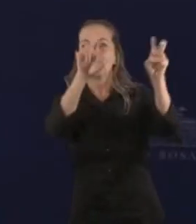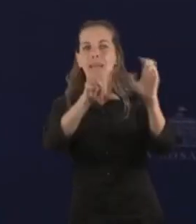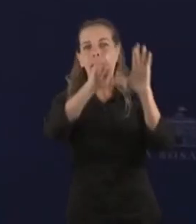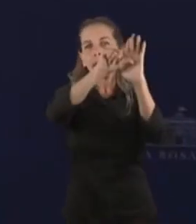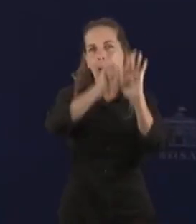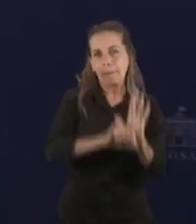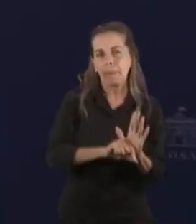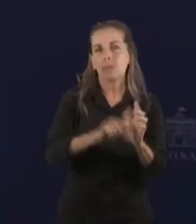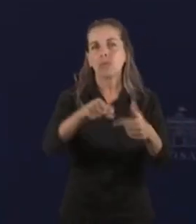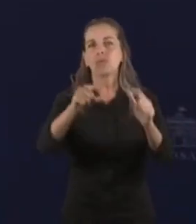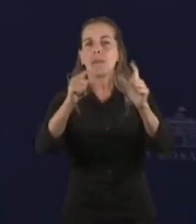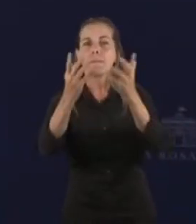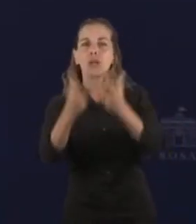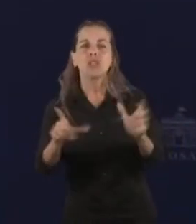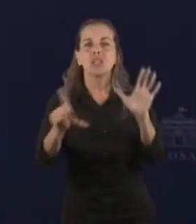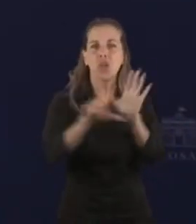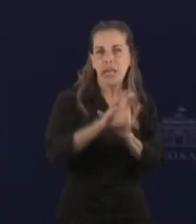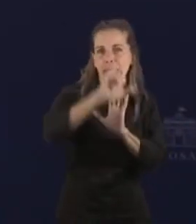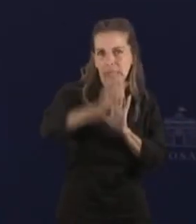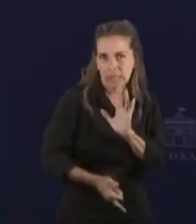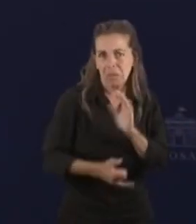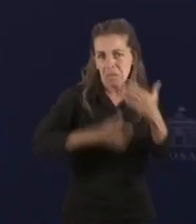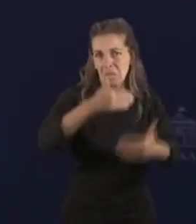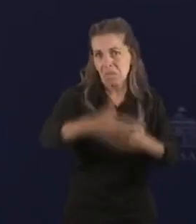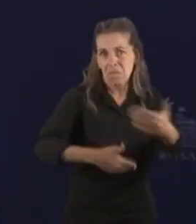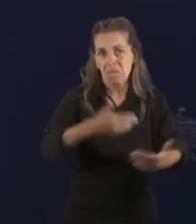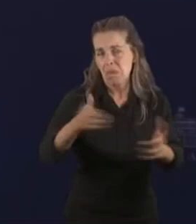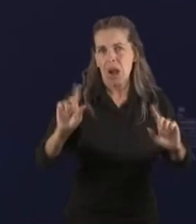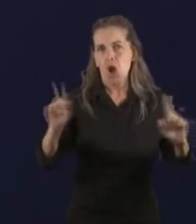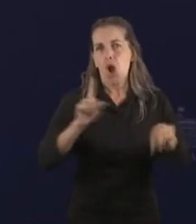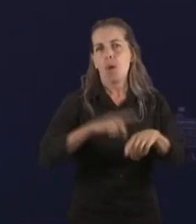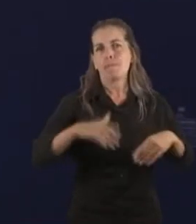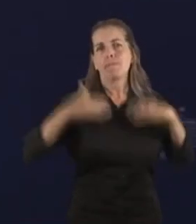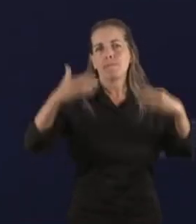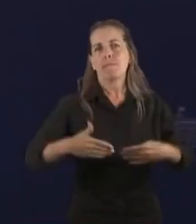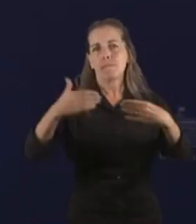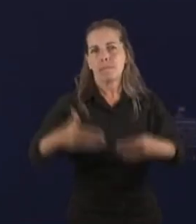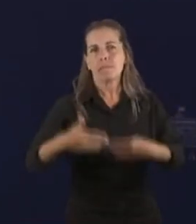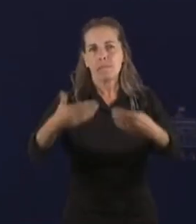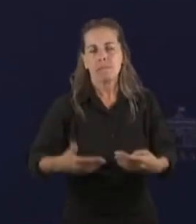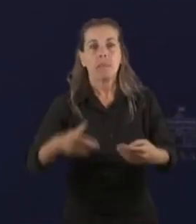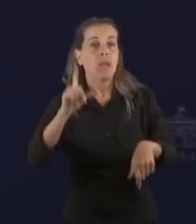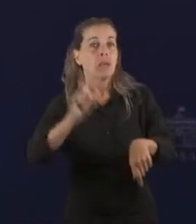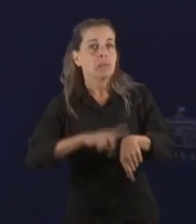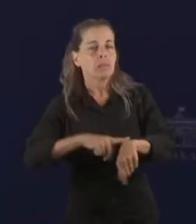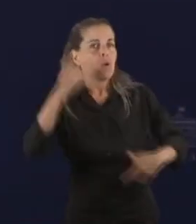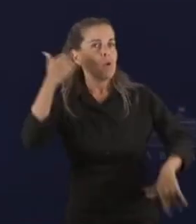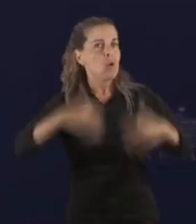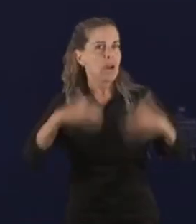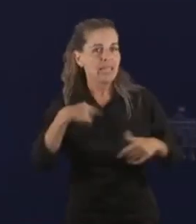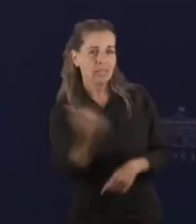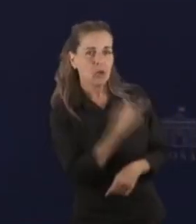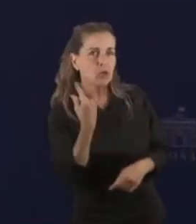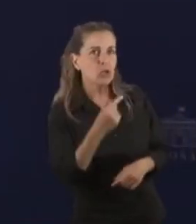algún otro tema que tenga que ver con esto de una discusión que no no estaba avanzando Y la verdad es que la urgencia y la necesidad para nosotros